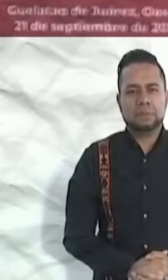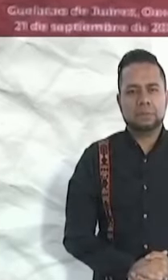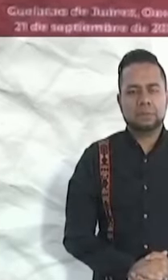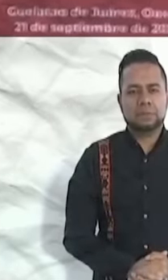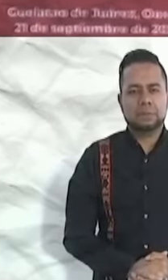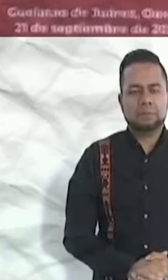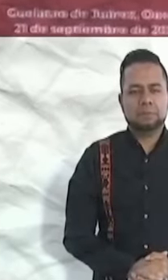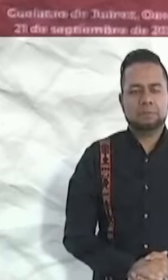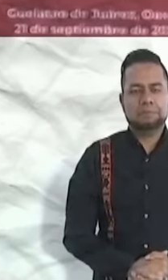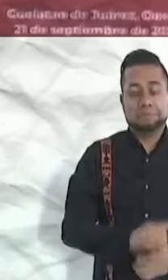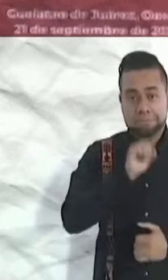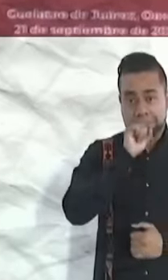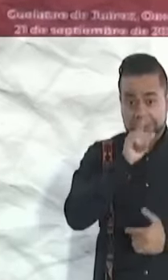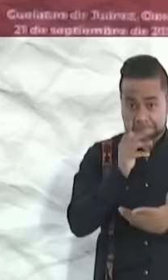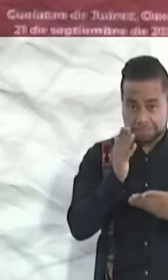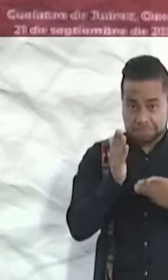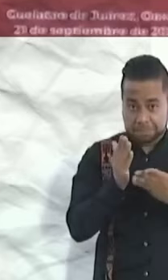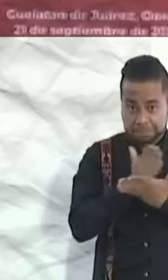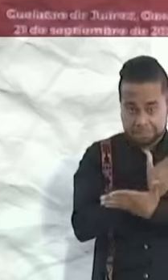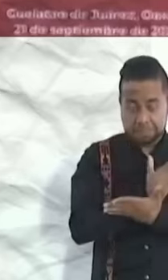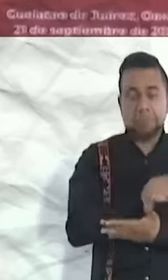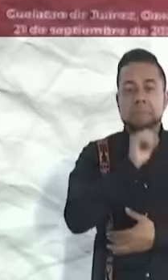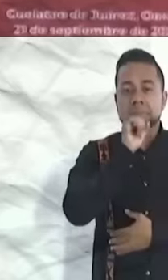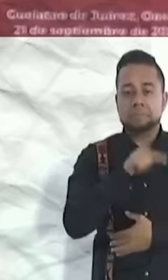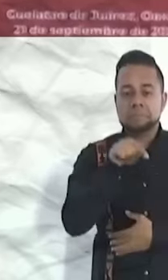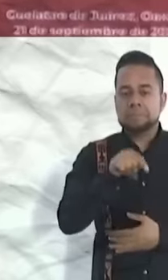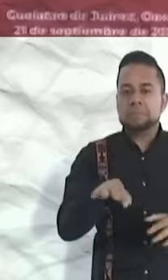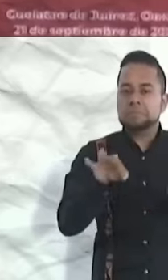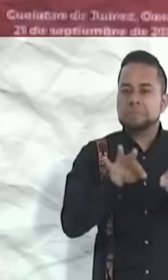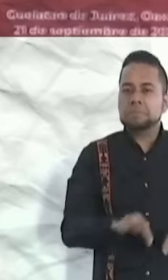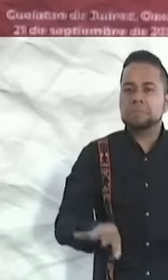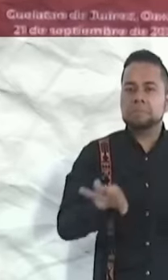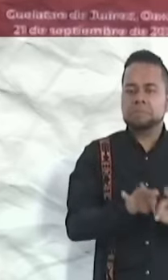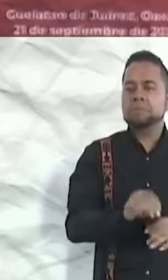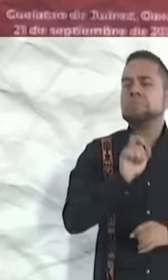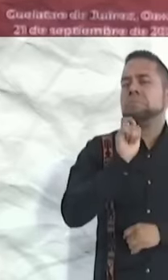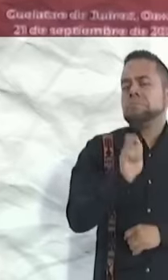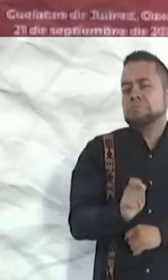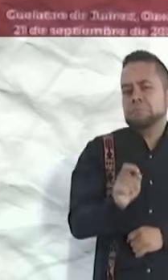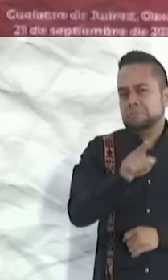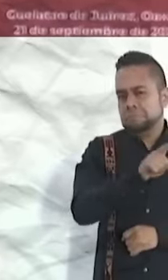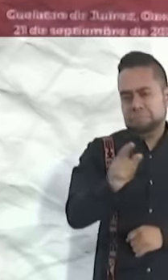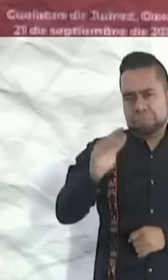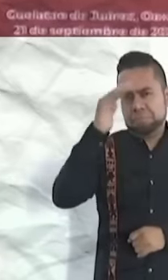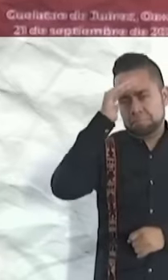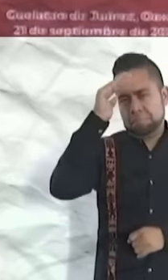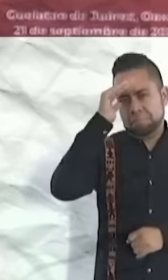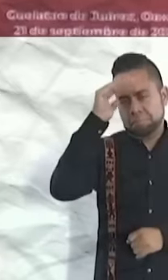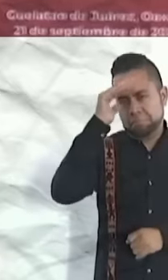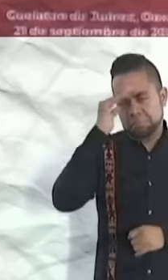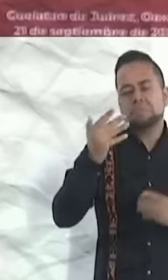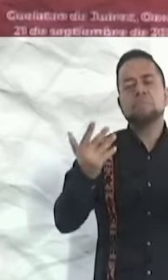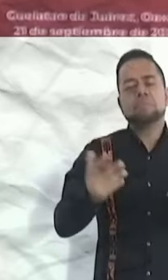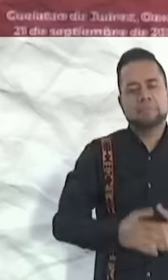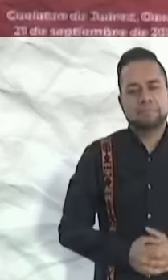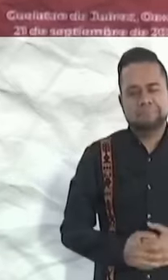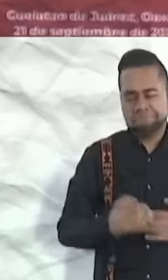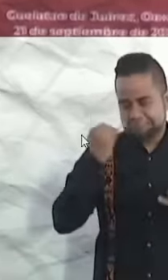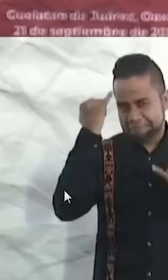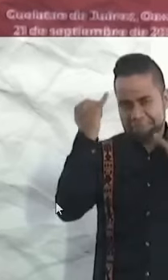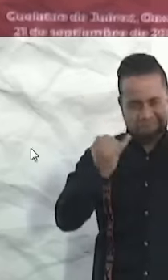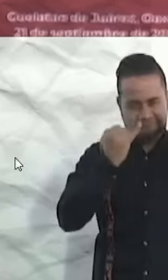Y lo otro, que también es muy importante, imagínense si no me...